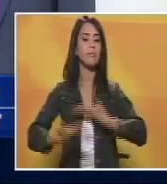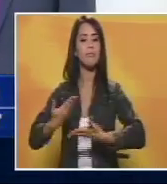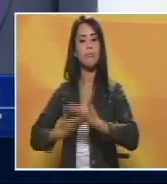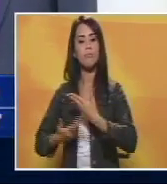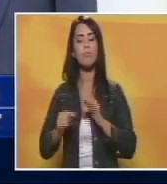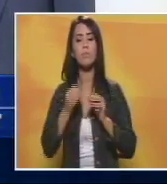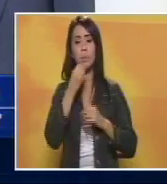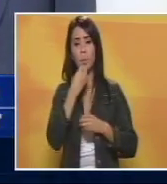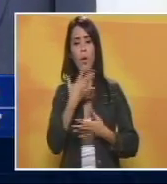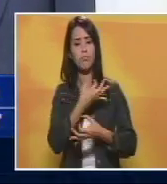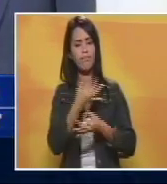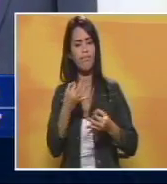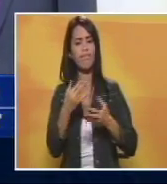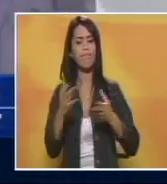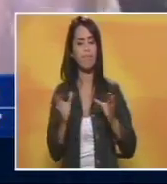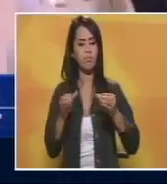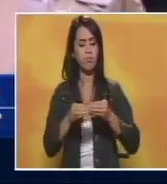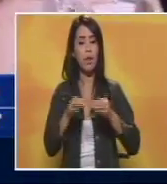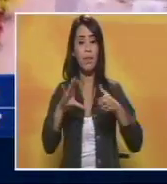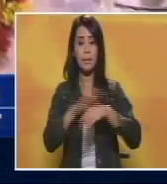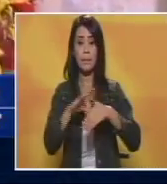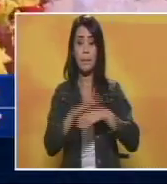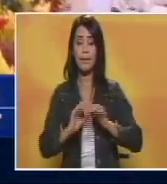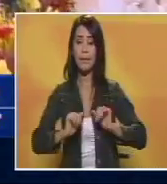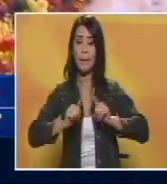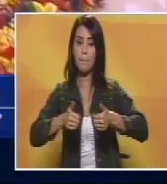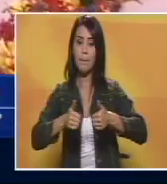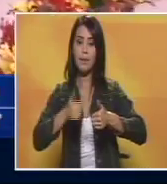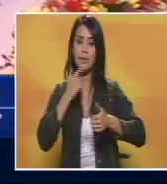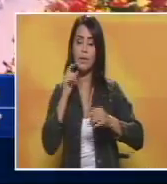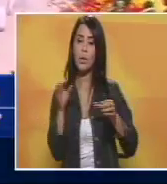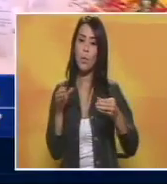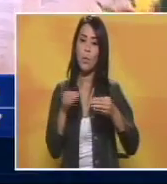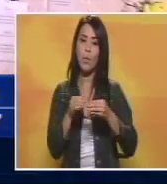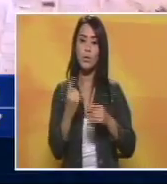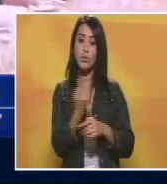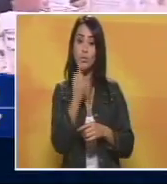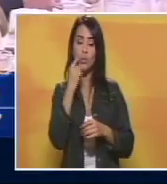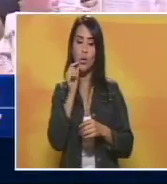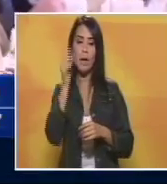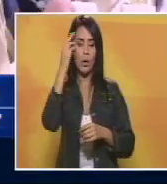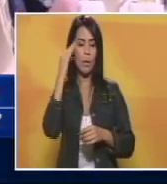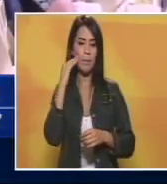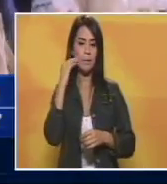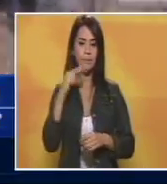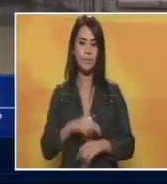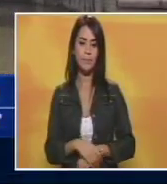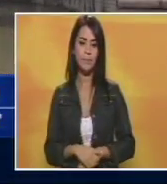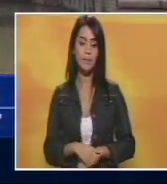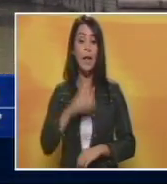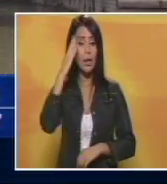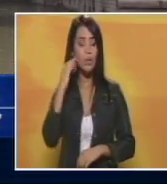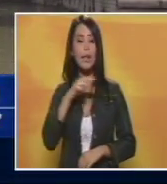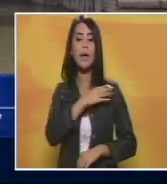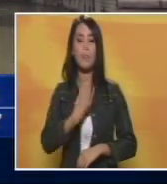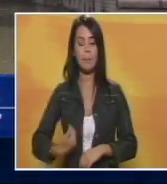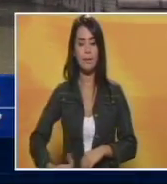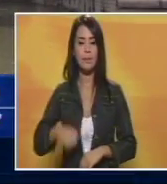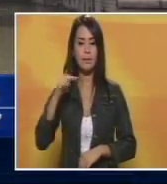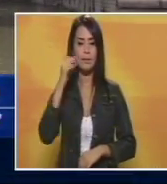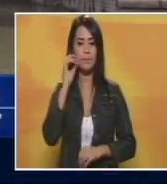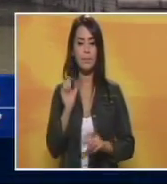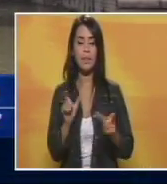irán muy bien durante la cumbre de este martes, que comenzará con un encuentro a solas con Kim. La cita se celebrará en el Hotel Capella de la